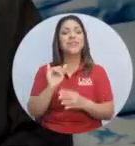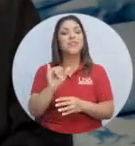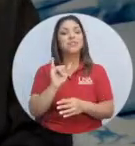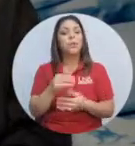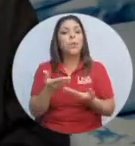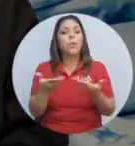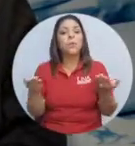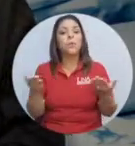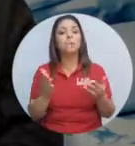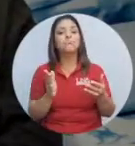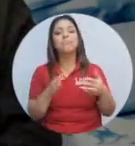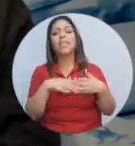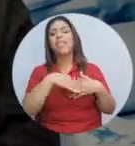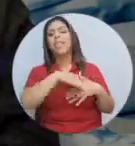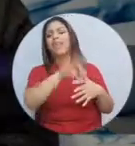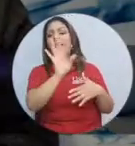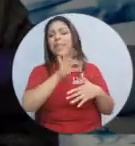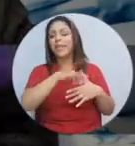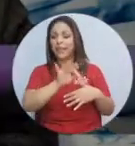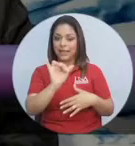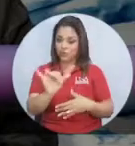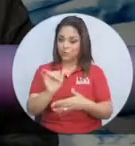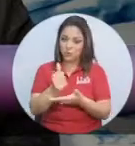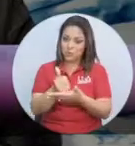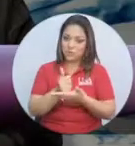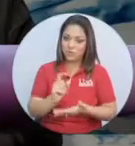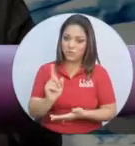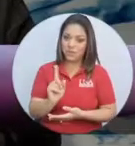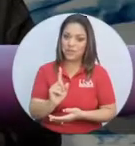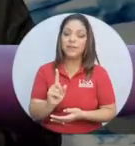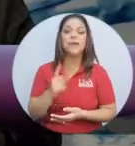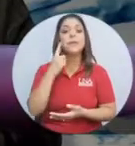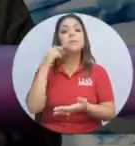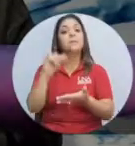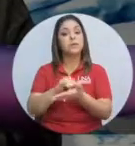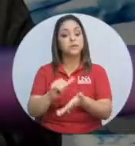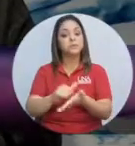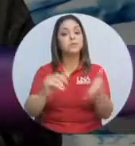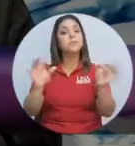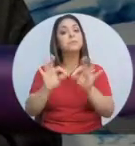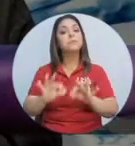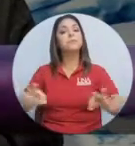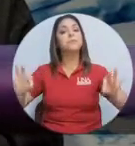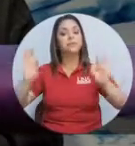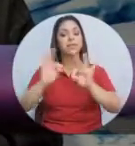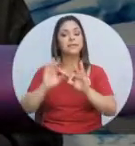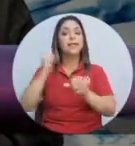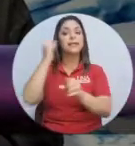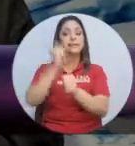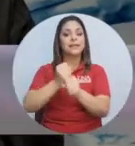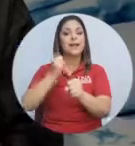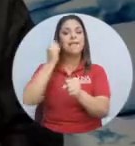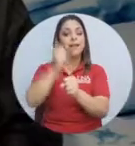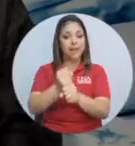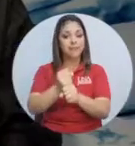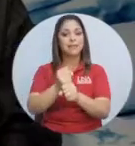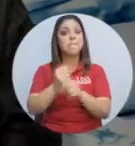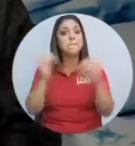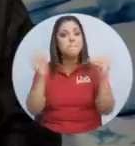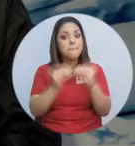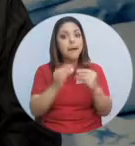Ese tipo de conductas que no ayudan en nada. Por eso yo reitero la importancia de trabajar con